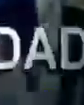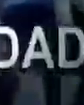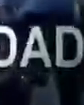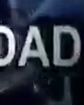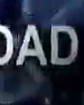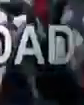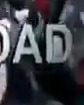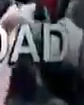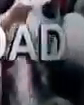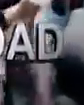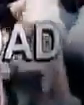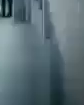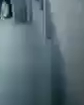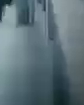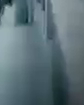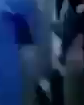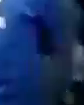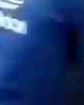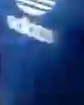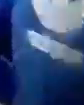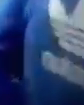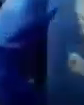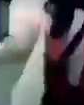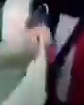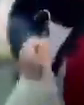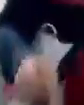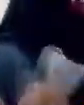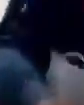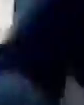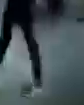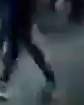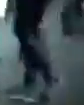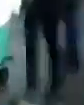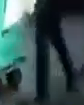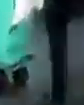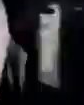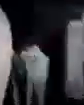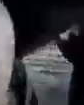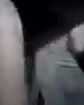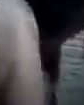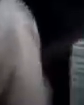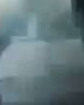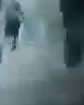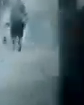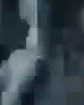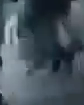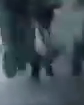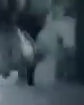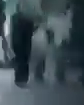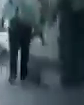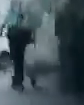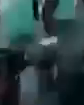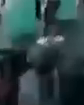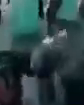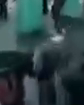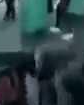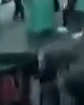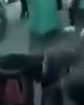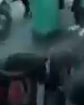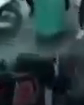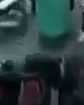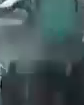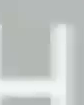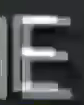...72% de informalidad en el país. Un problema de décadas que se agudiza en medio de la pandemia por el COVID-19.